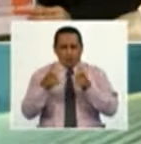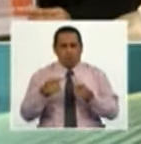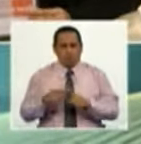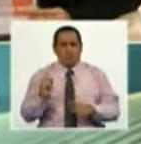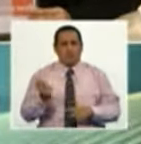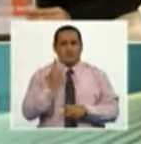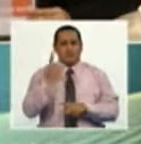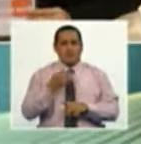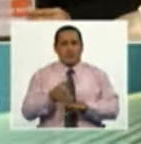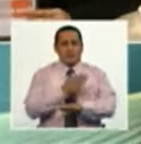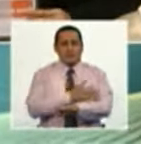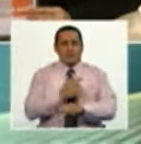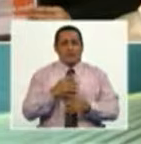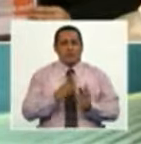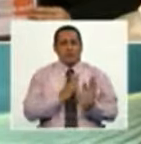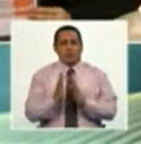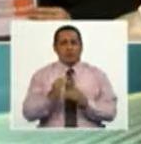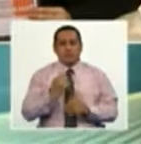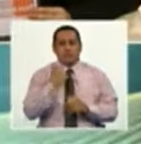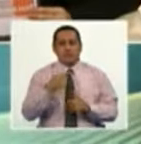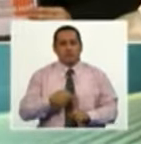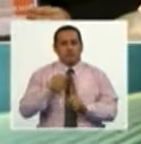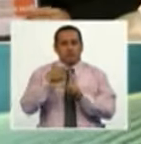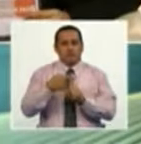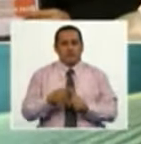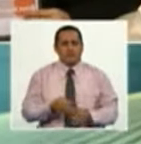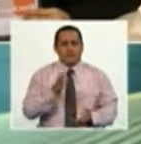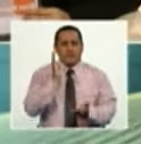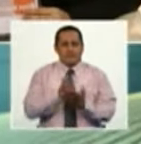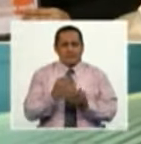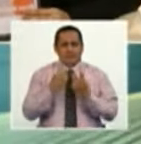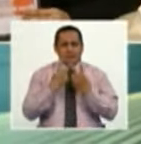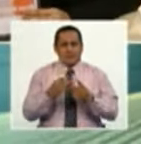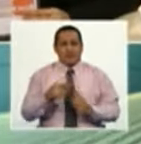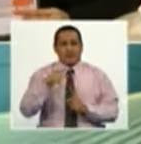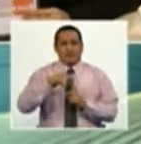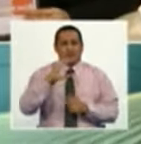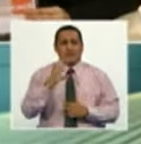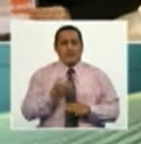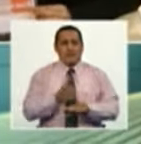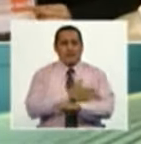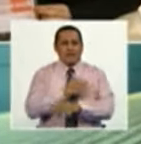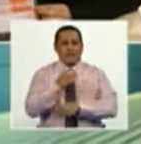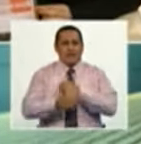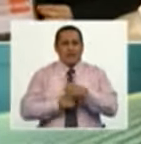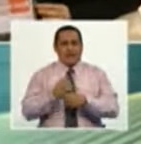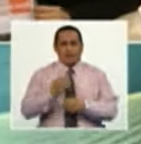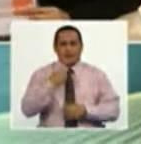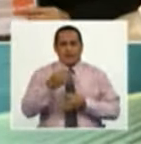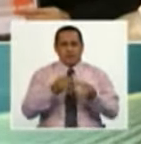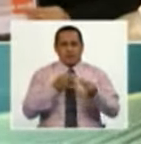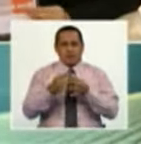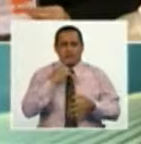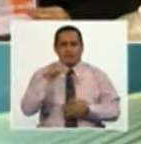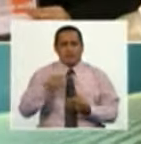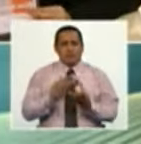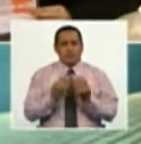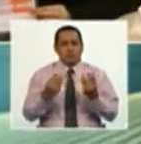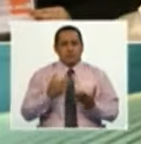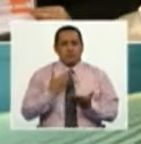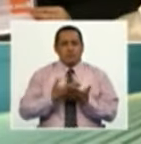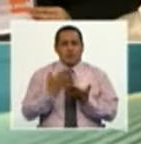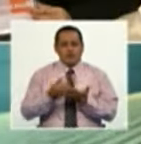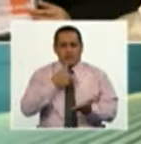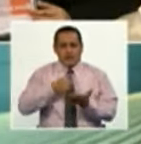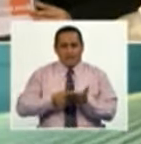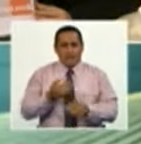monitoreada por el principio de inmediatez, el procedimiento es sumario, se imputa la falta grave. Ya el tribunal hace algunos años dijo que se necesitaban adjuntar pruebas a